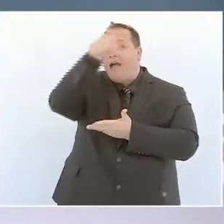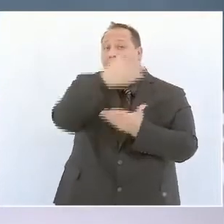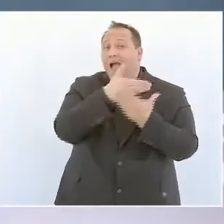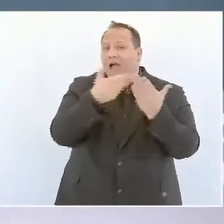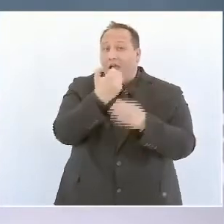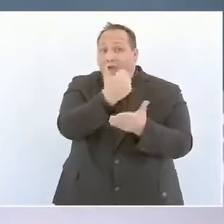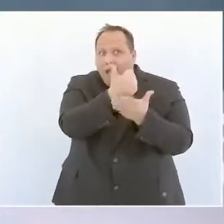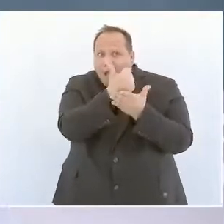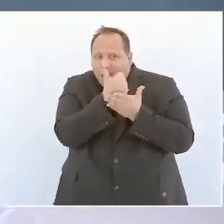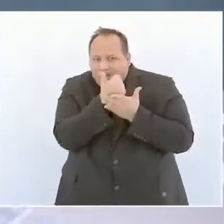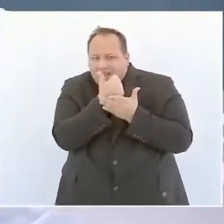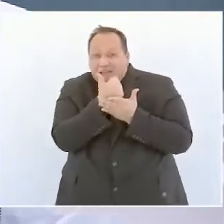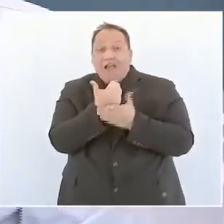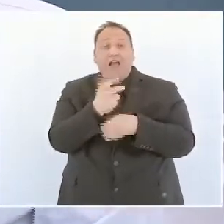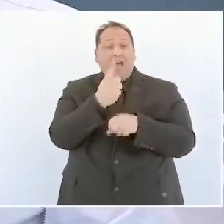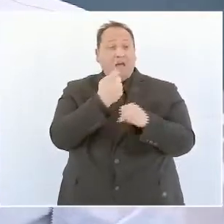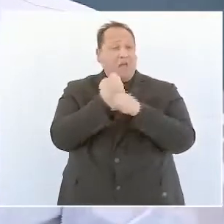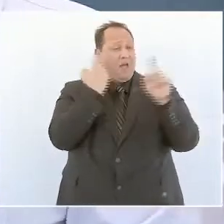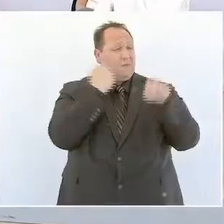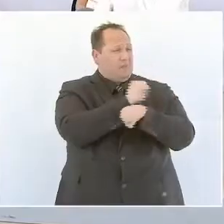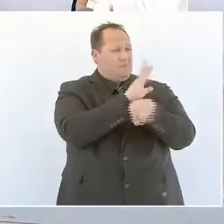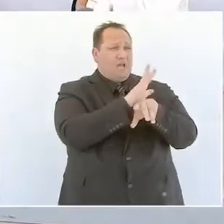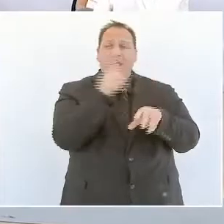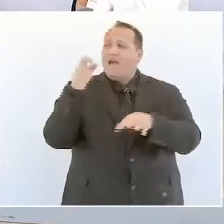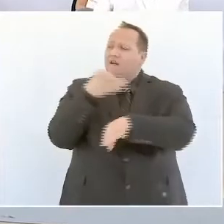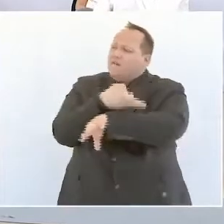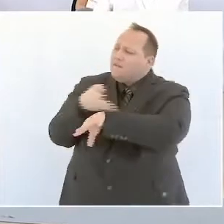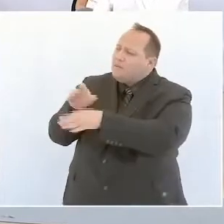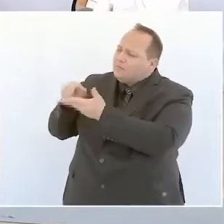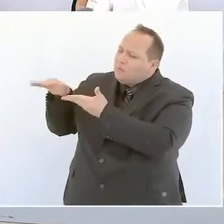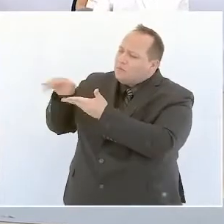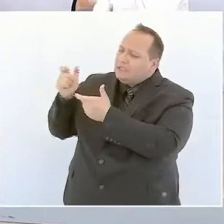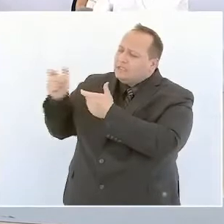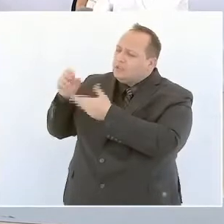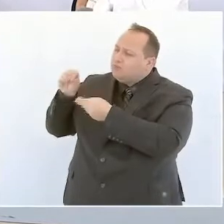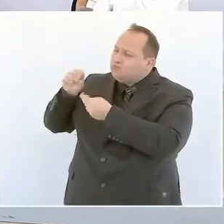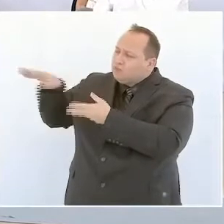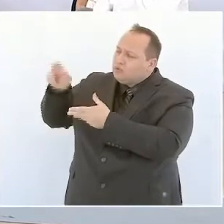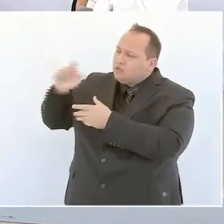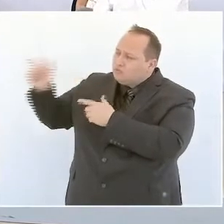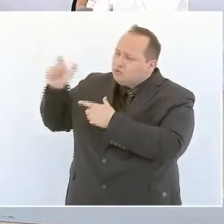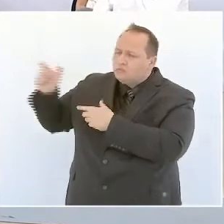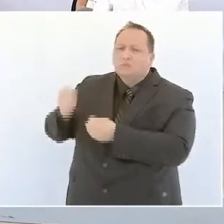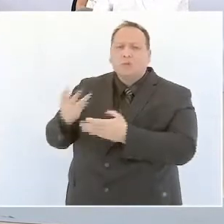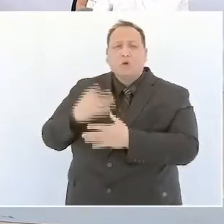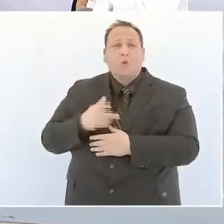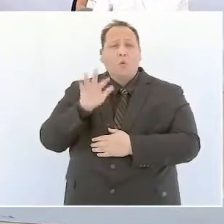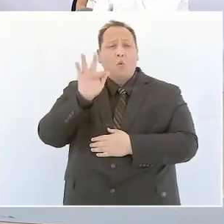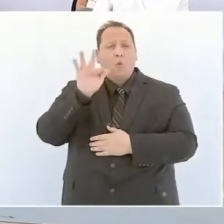El año pasado, con la pandemia, enviaron a sus familiares